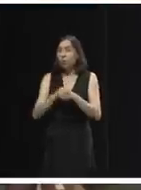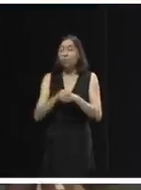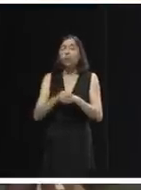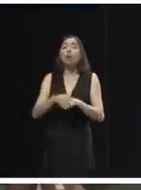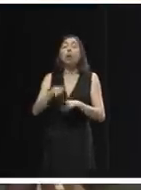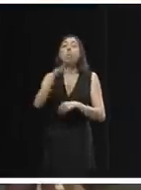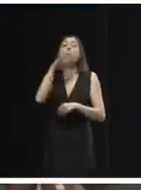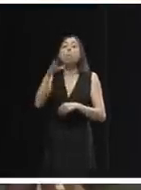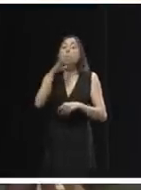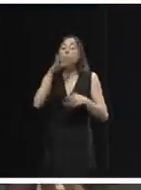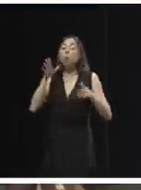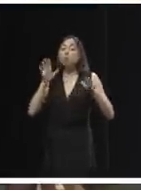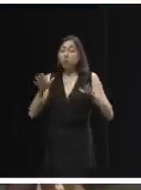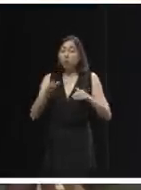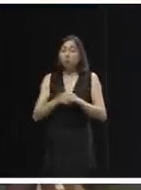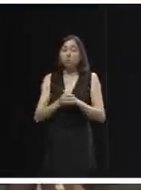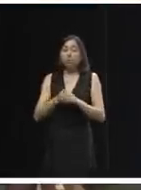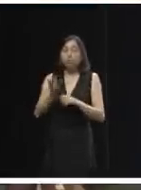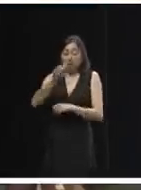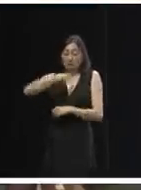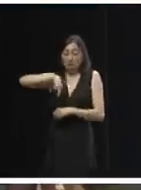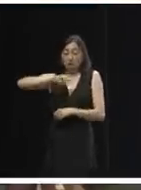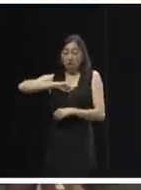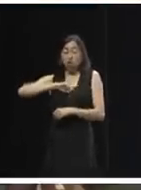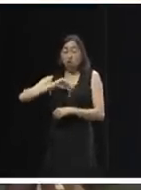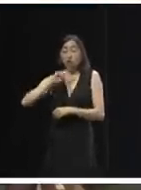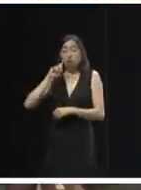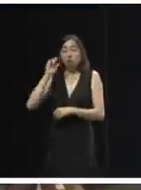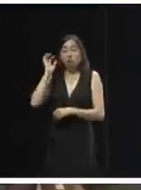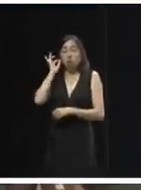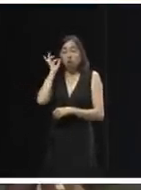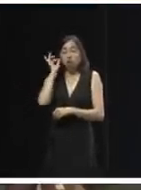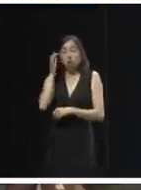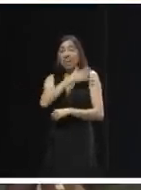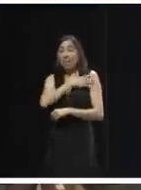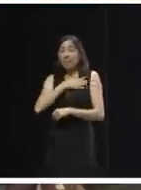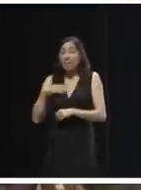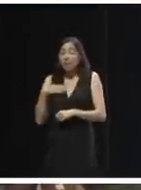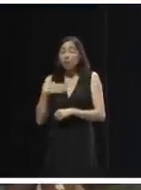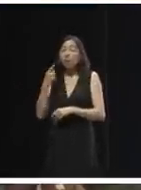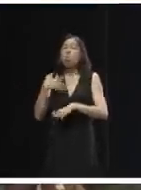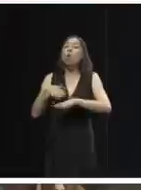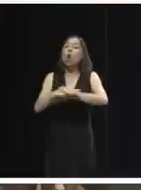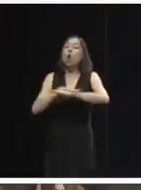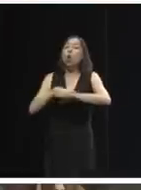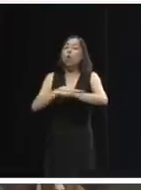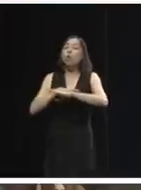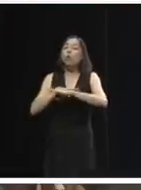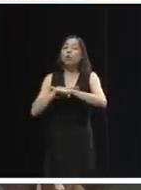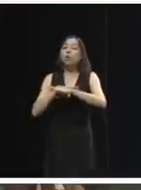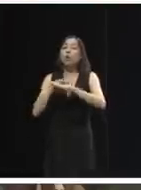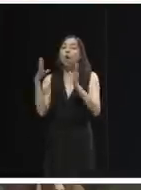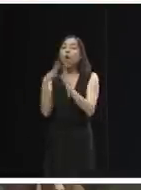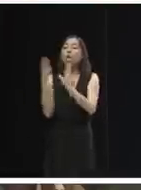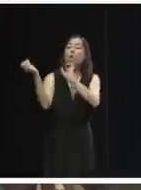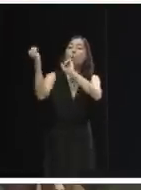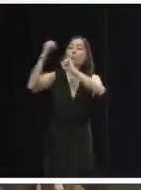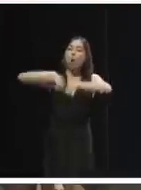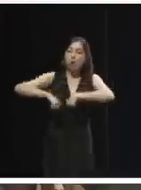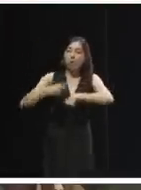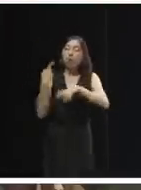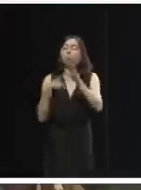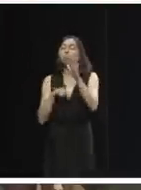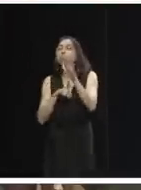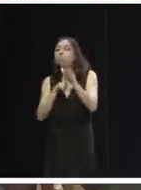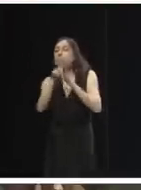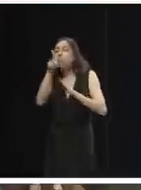una razón. Nosotras queremos tener un gobierno de coalición progresista, pero es